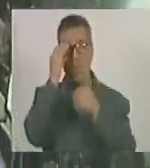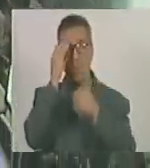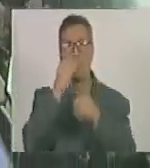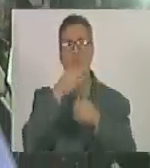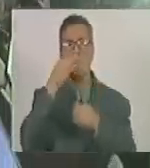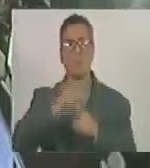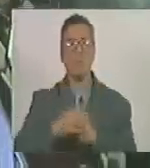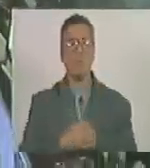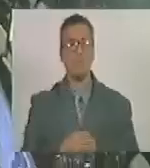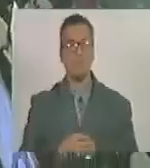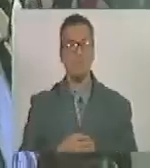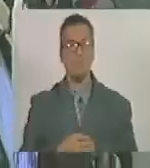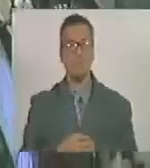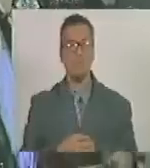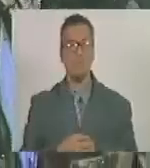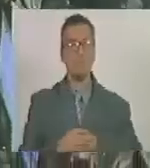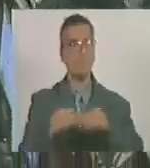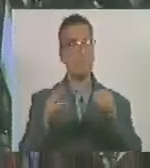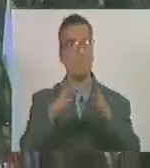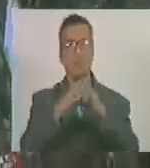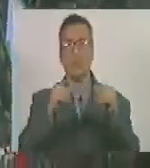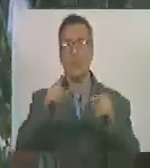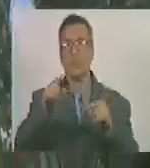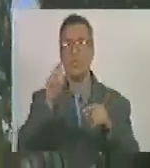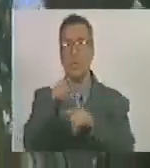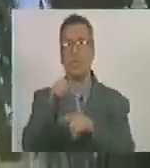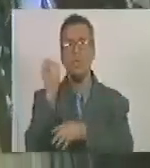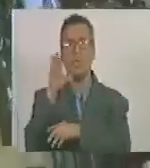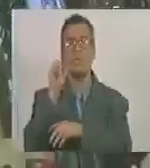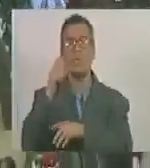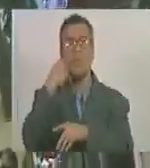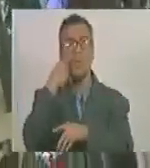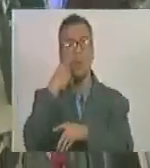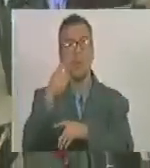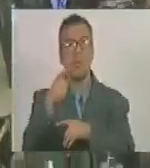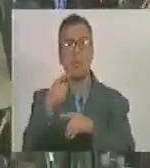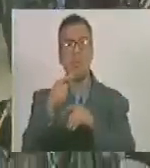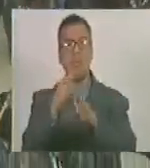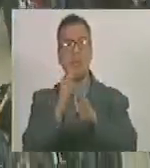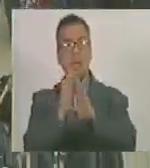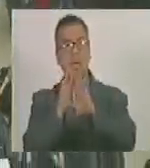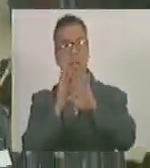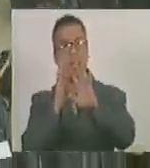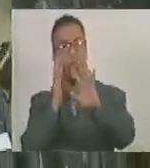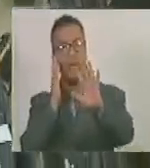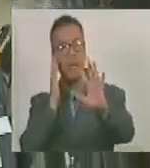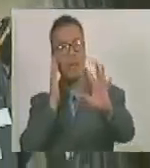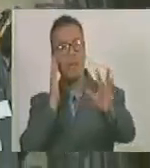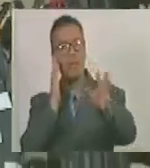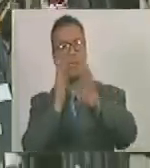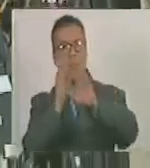verdad es que todos en esta asamblea hemos visto largas colas para